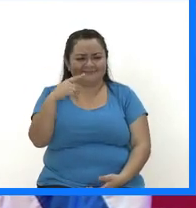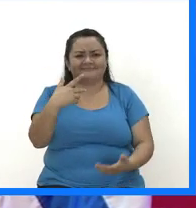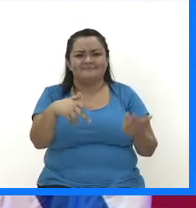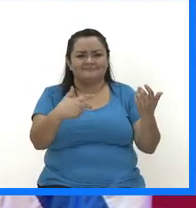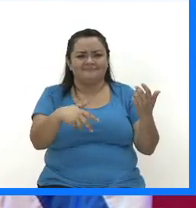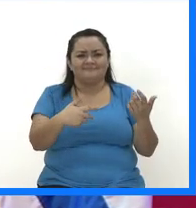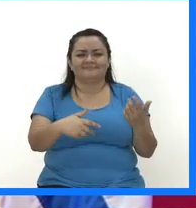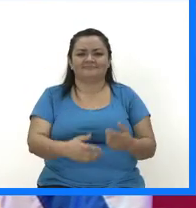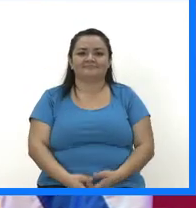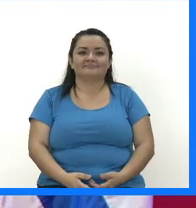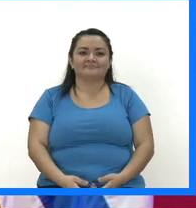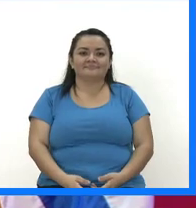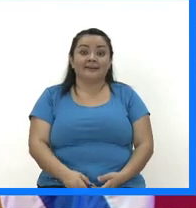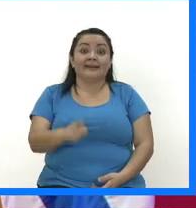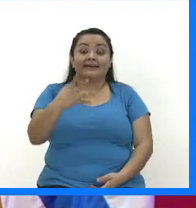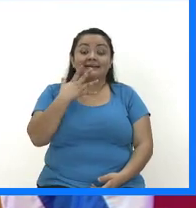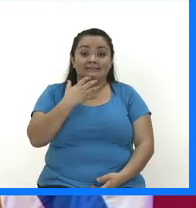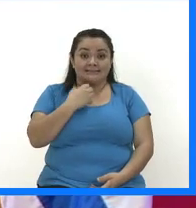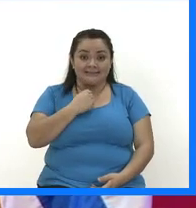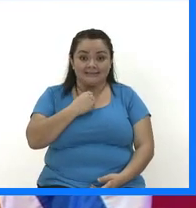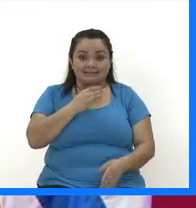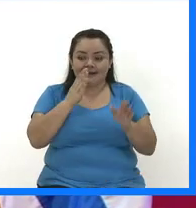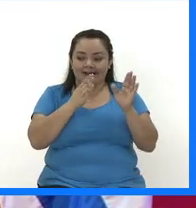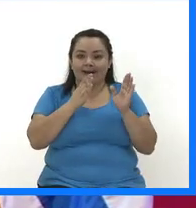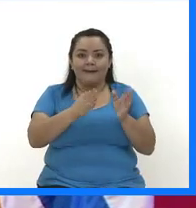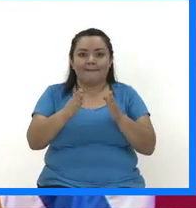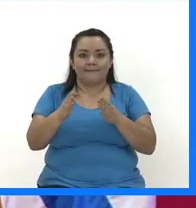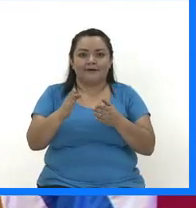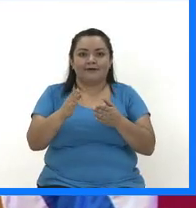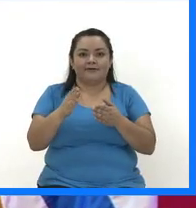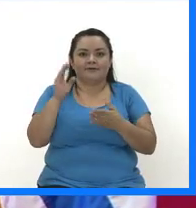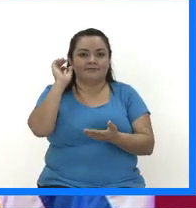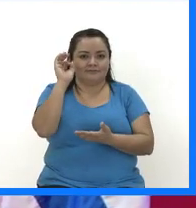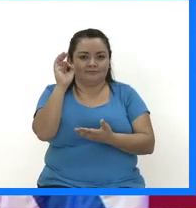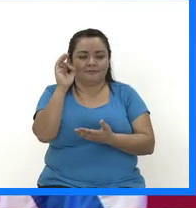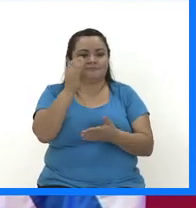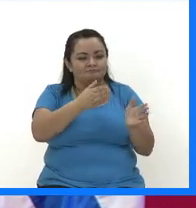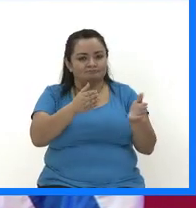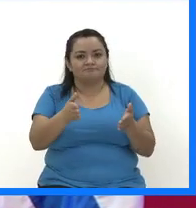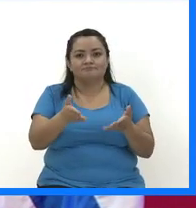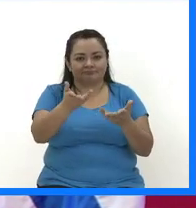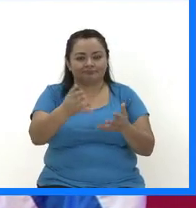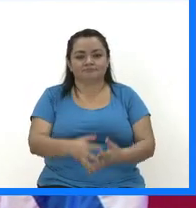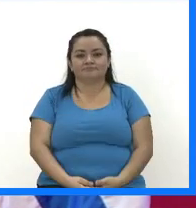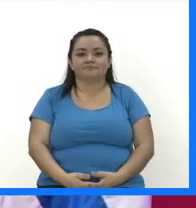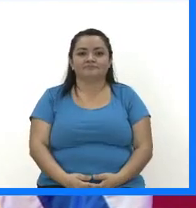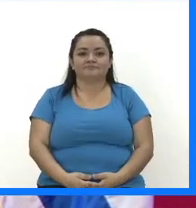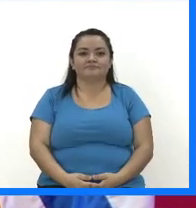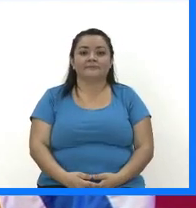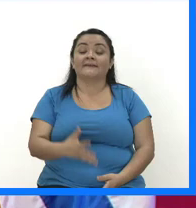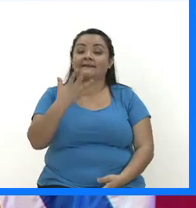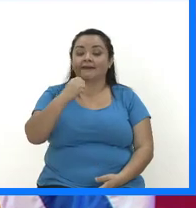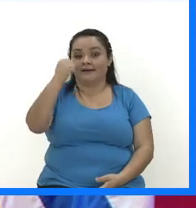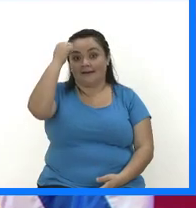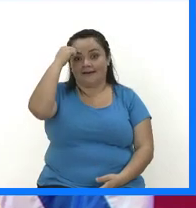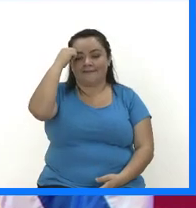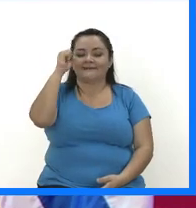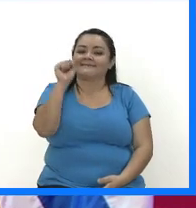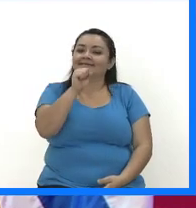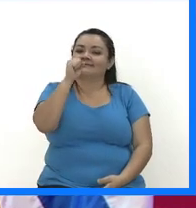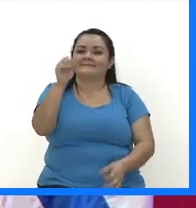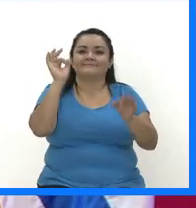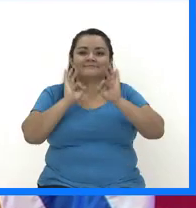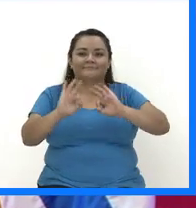instrumento quieres aprender a cómo preparar un sermón enseñarle a otro a preparar un sermón quieres aprender a cantar mejor